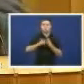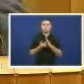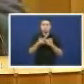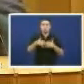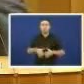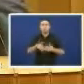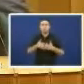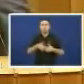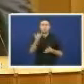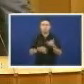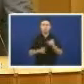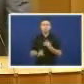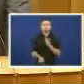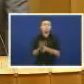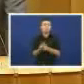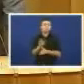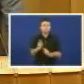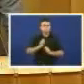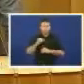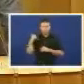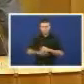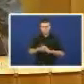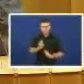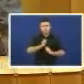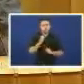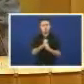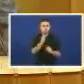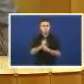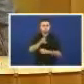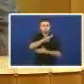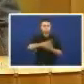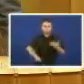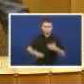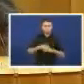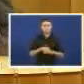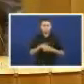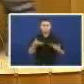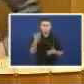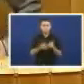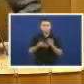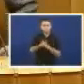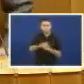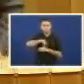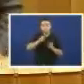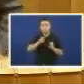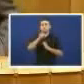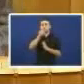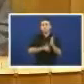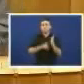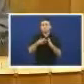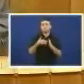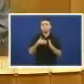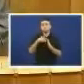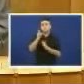que xeren riqueza e emprego para o país a esa nova orientación obedece o novo decreto de regulación de aproveitamento da